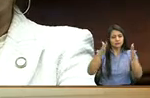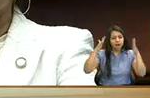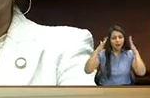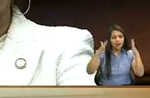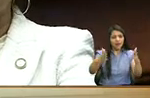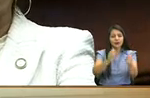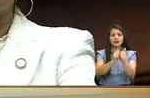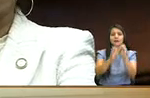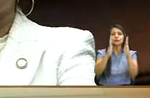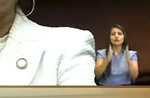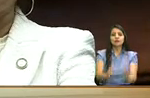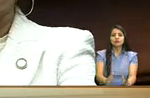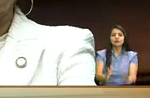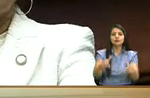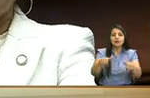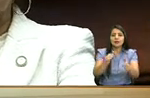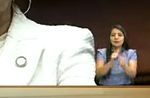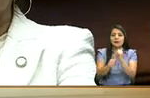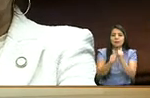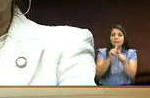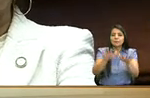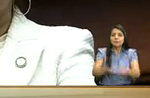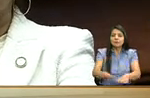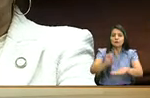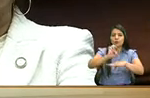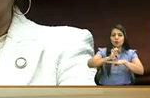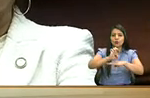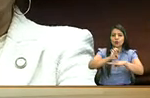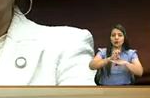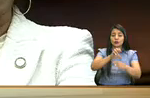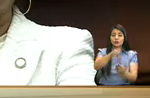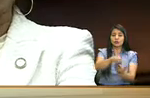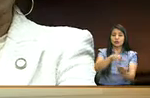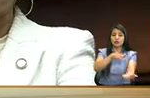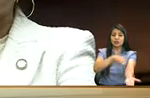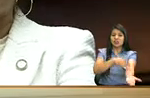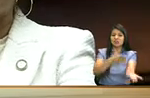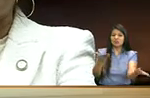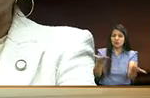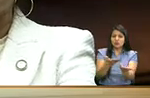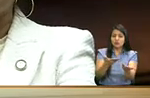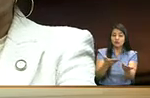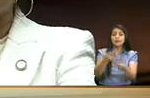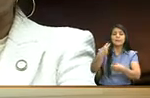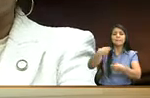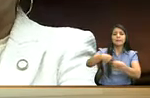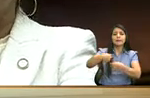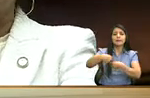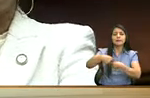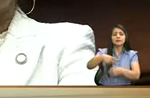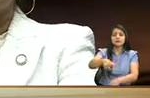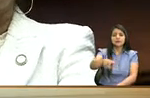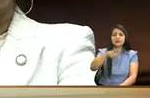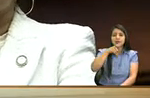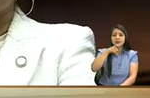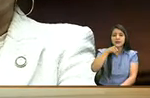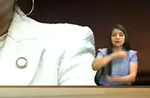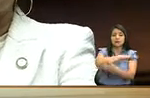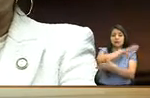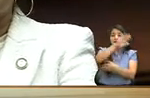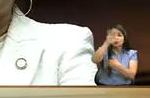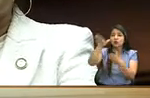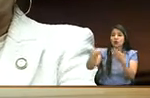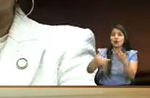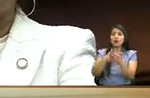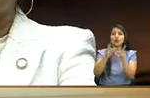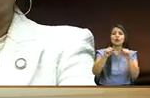los deportistas del país. Este proyecto contó con la decidida participación de todas